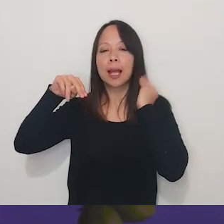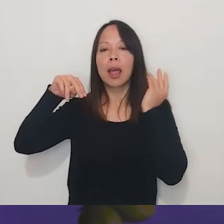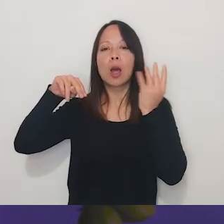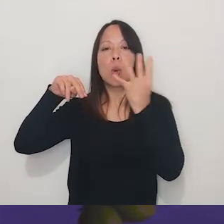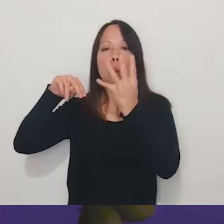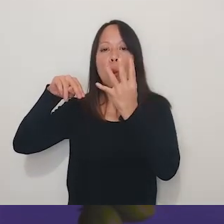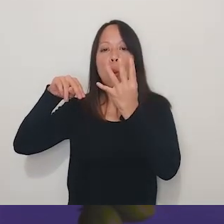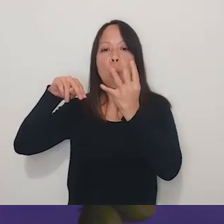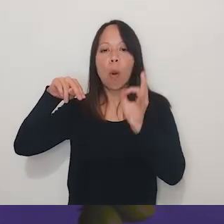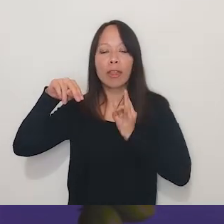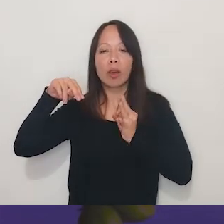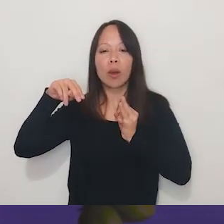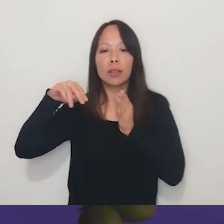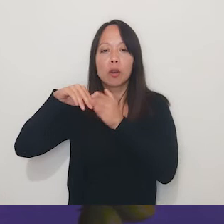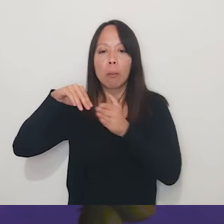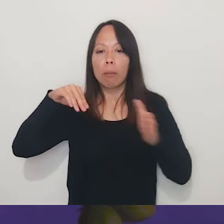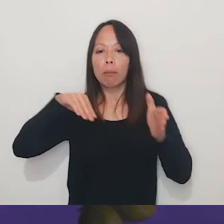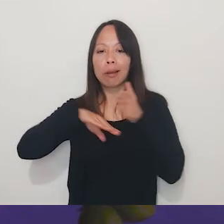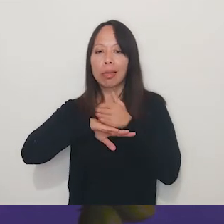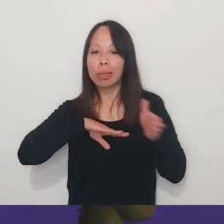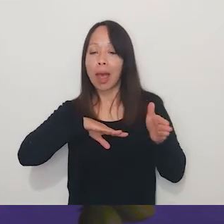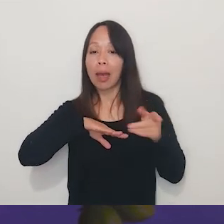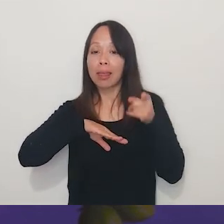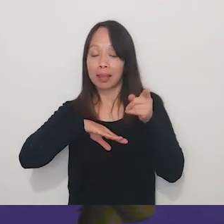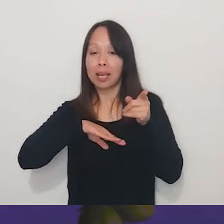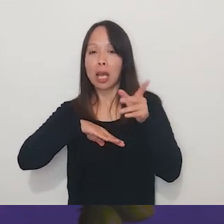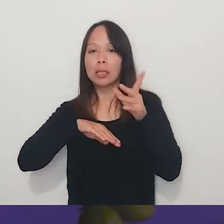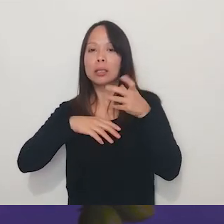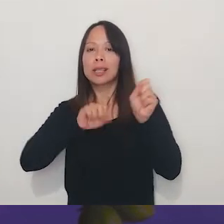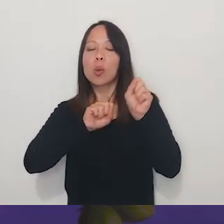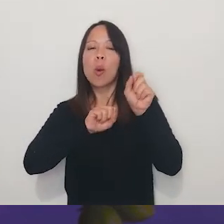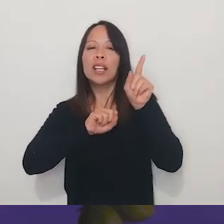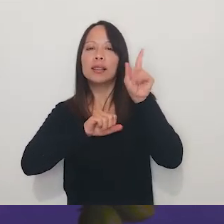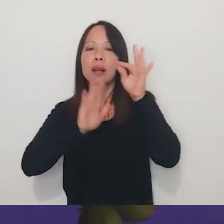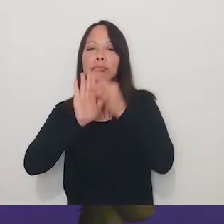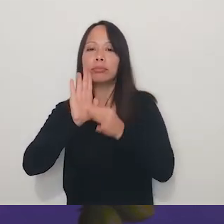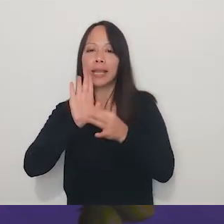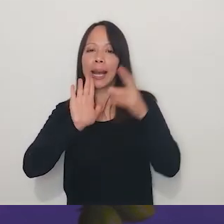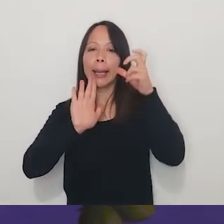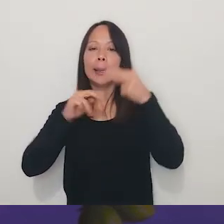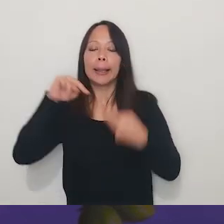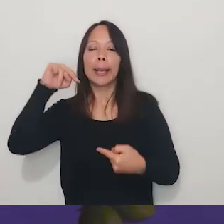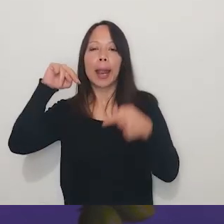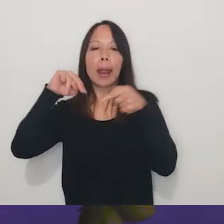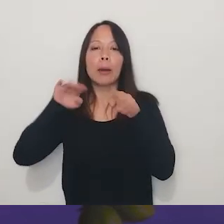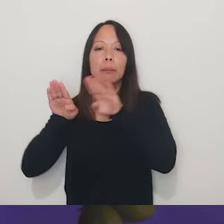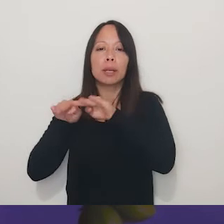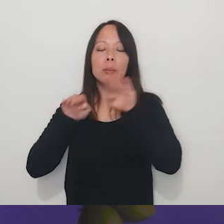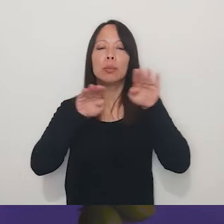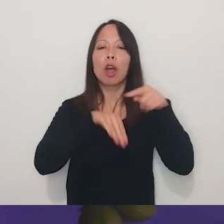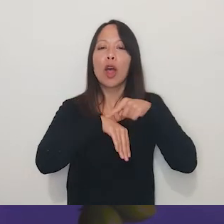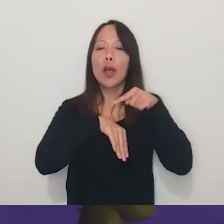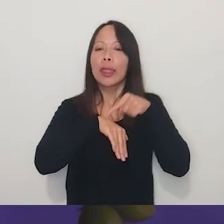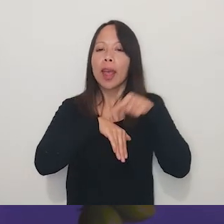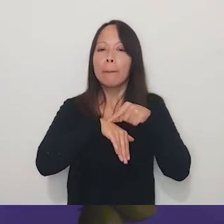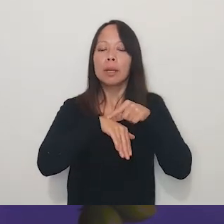o sea, como 3, 4 años después, esto entra al programa y queda negativo hasta que se encuentra, ¿no? Esto fue porque se había descrito este gen justo al mismo tiempo,